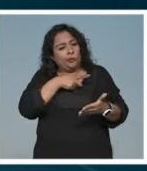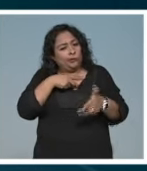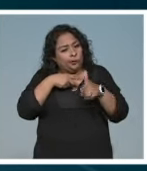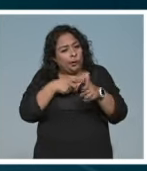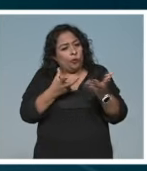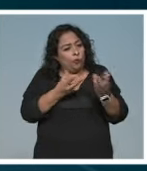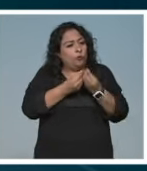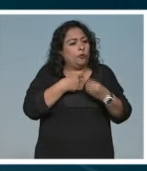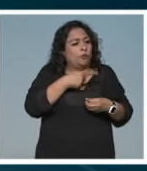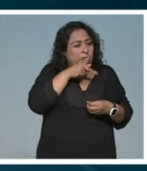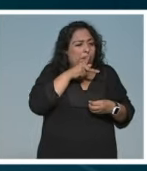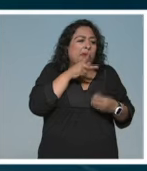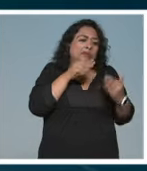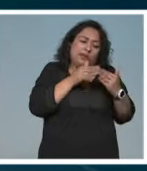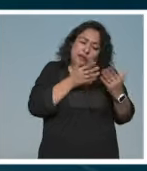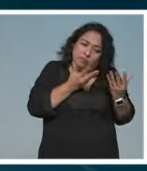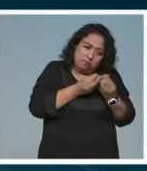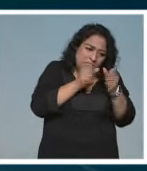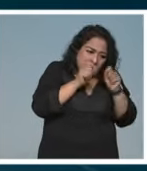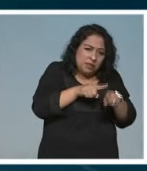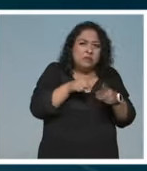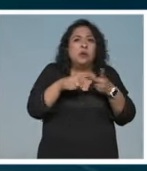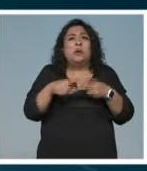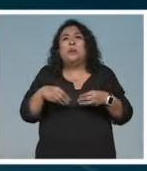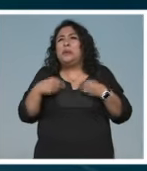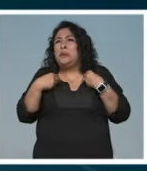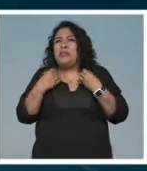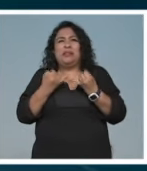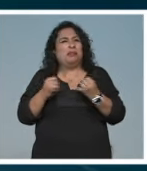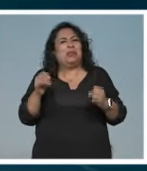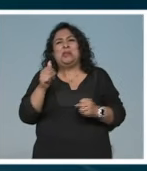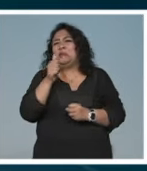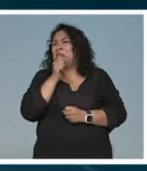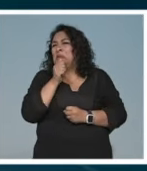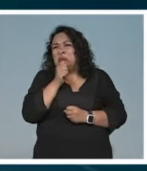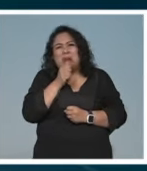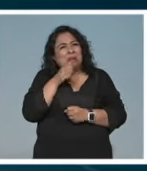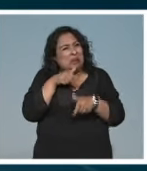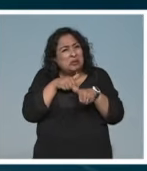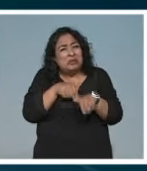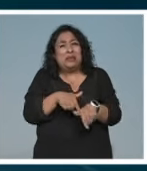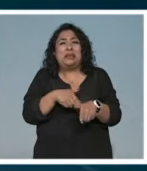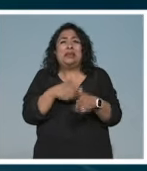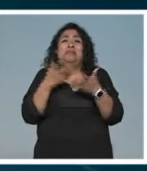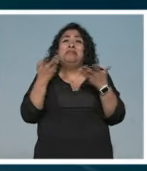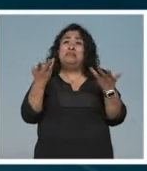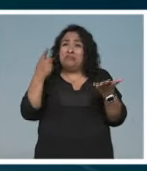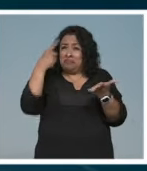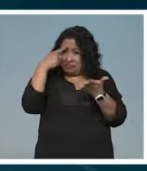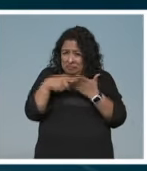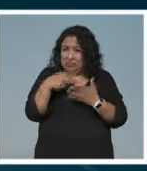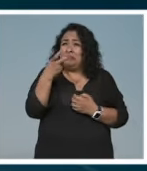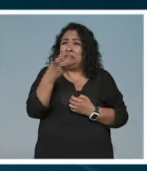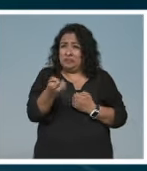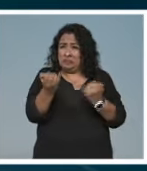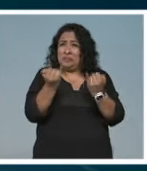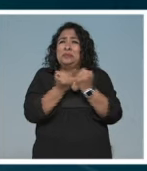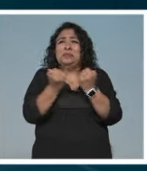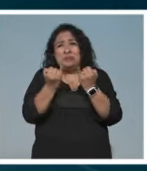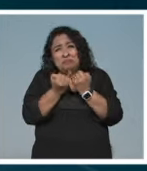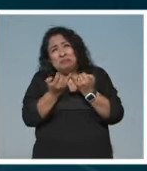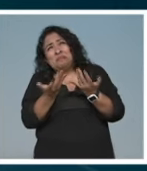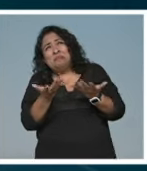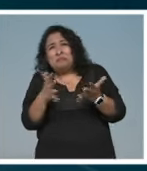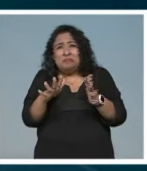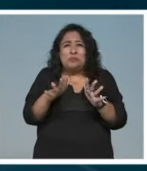sus padres, de seguir teniendo una vida no autónoma e independiente. Entonces creo que eso también es una